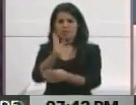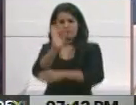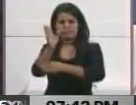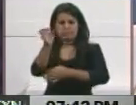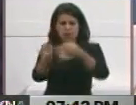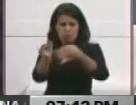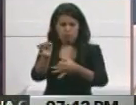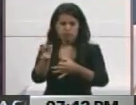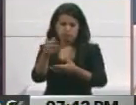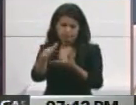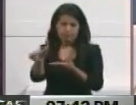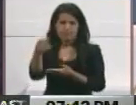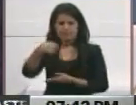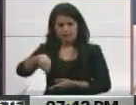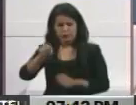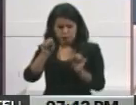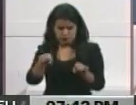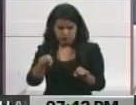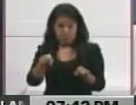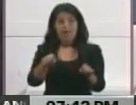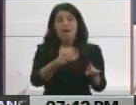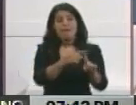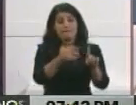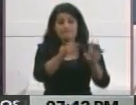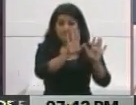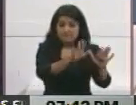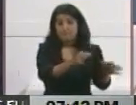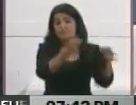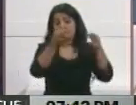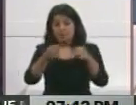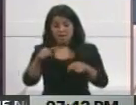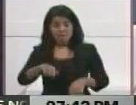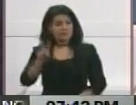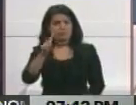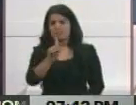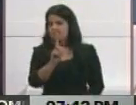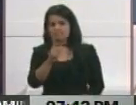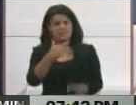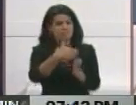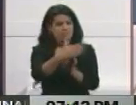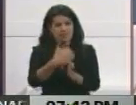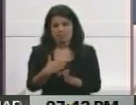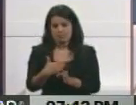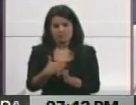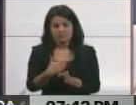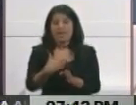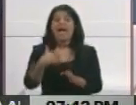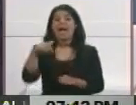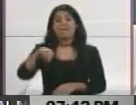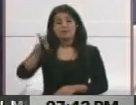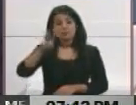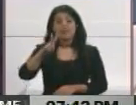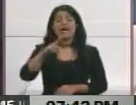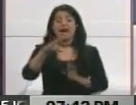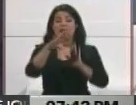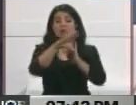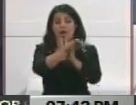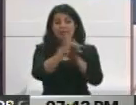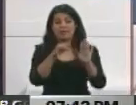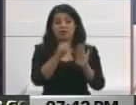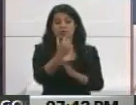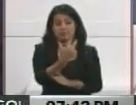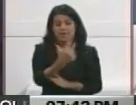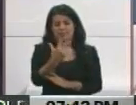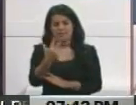tipo de responsabilidad por ejemplo el artículo 233 que refiere las faltas absolutas